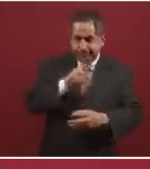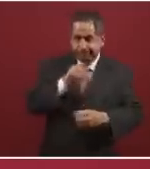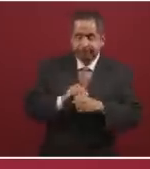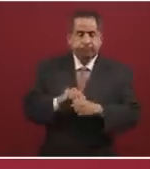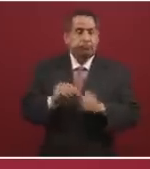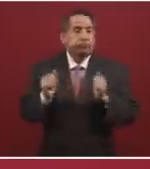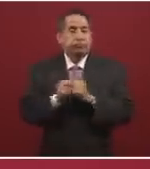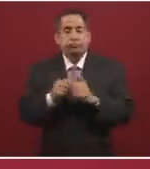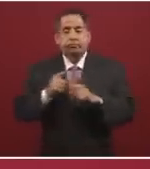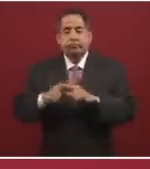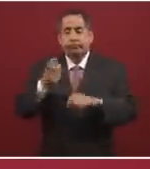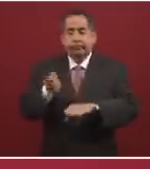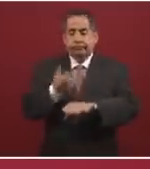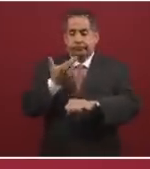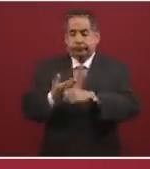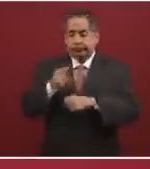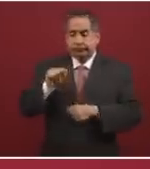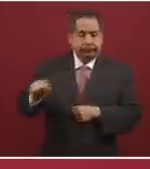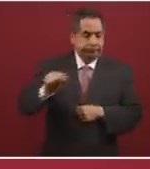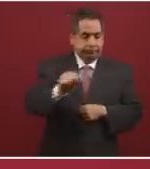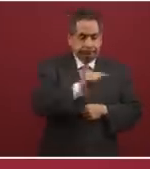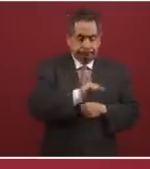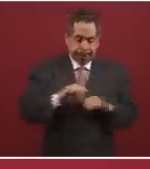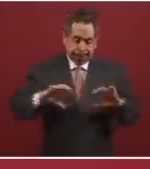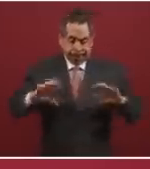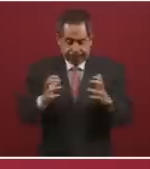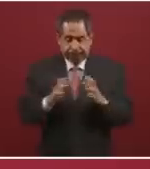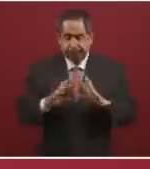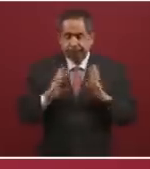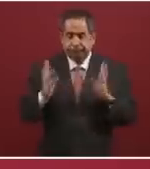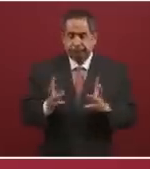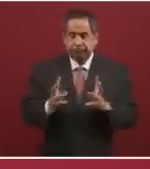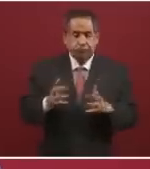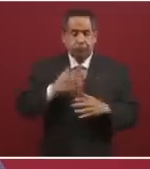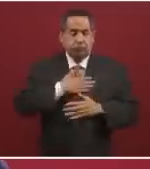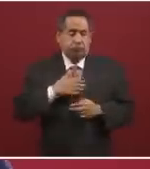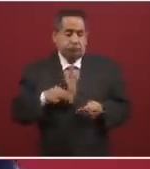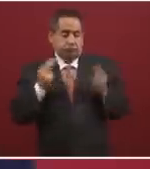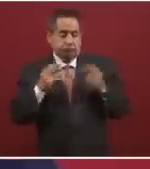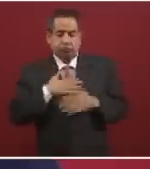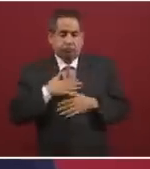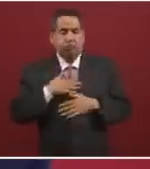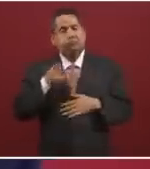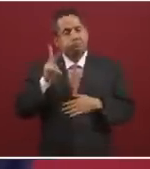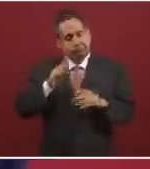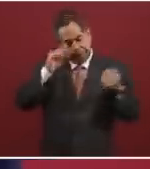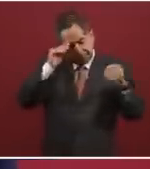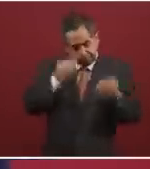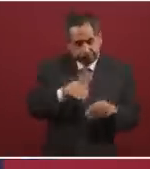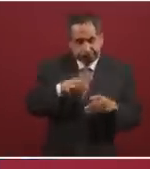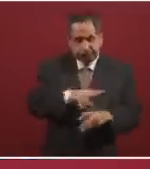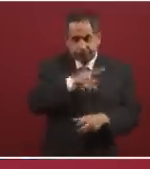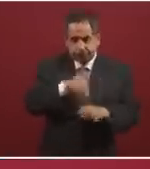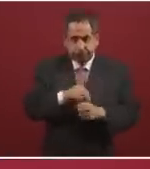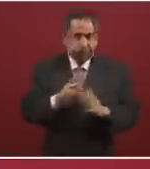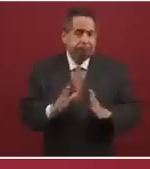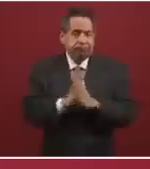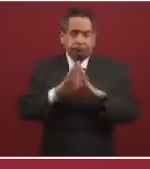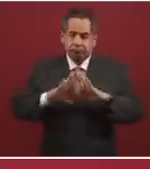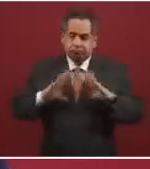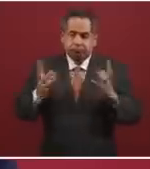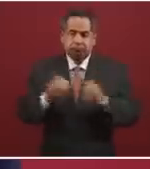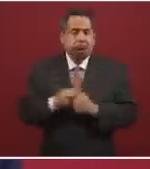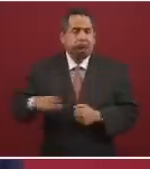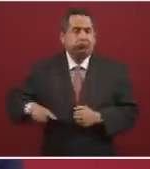intergubernamental, o sea, todas las dependencias del gobierno, aunque no sean Pemex nada más, pero que es gobierno de